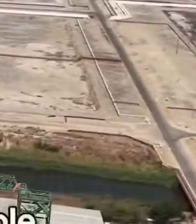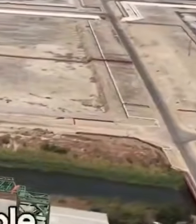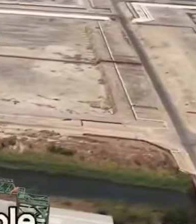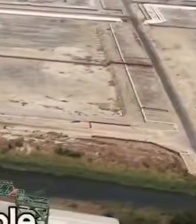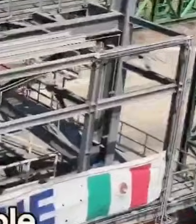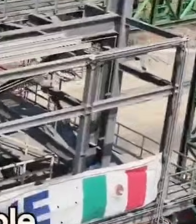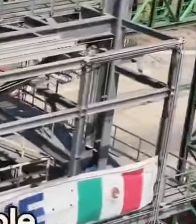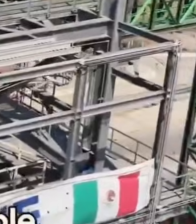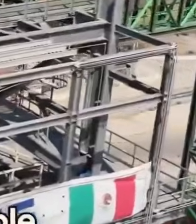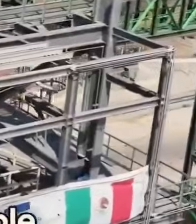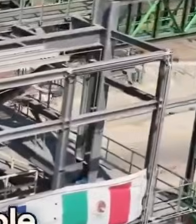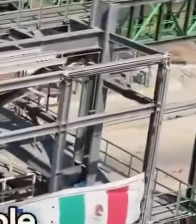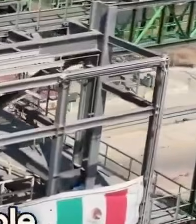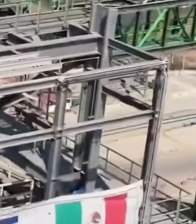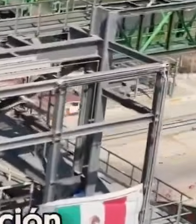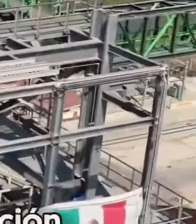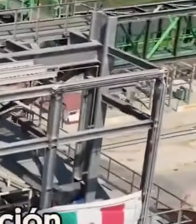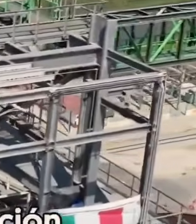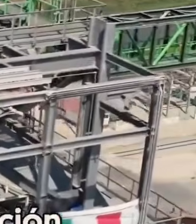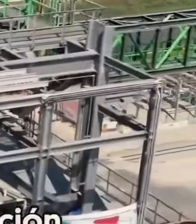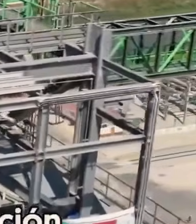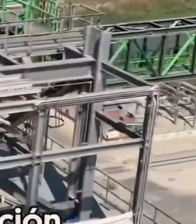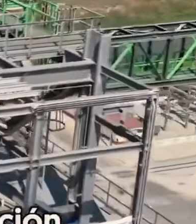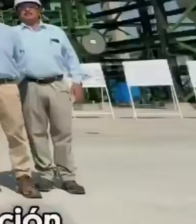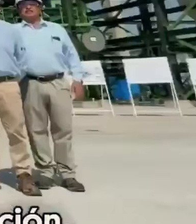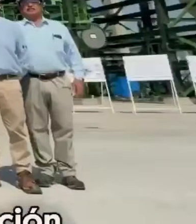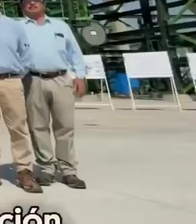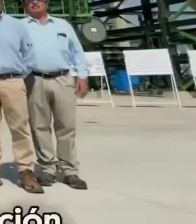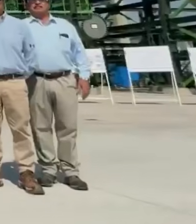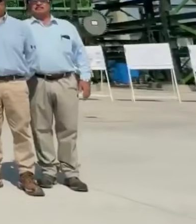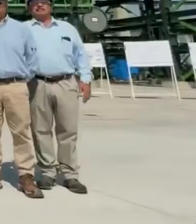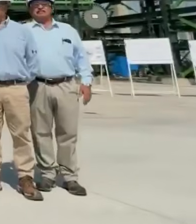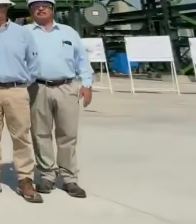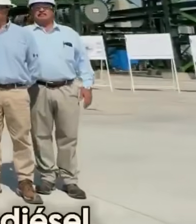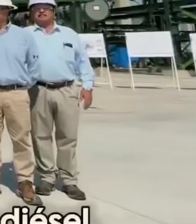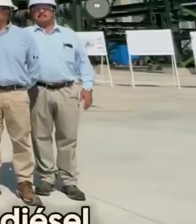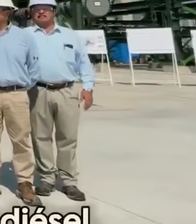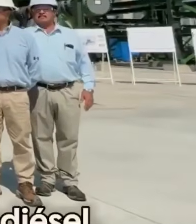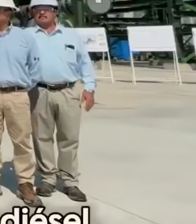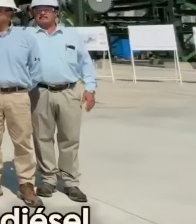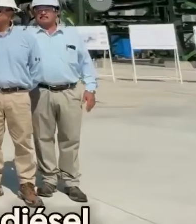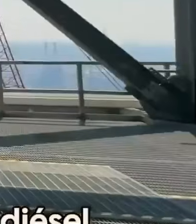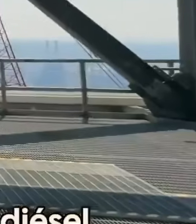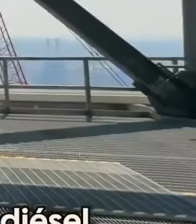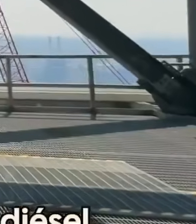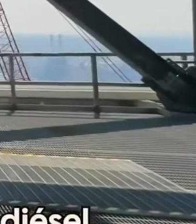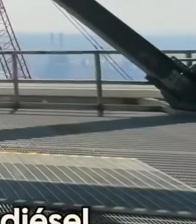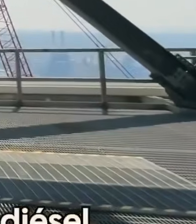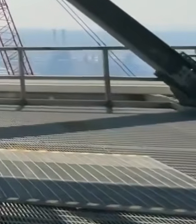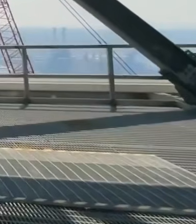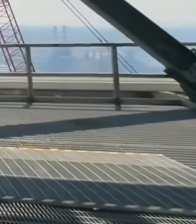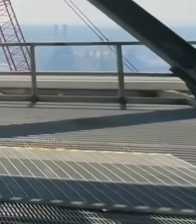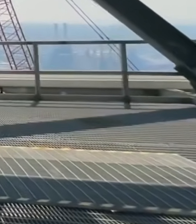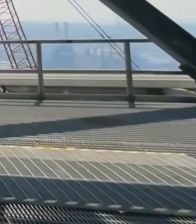producir combustóleo, que es un combustible con mucho azufre, mucha contaminación, se van a producir más gasolinas y